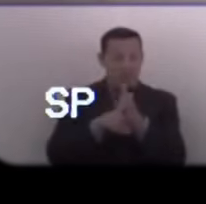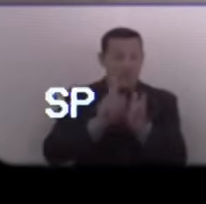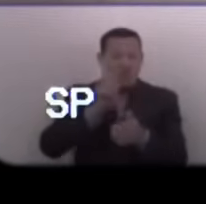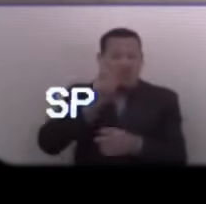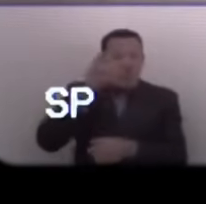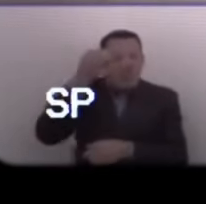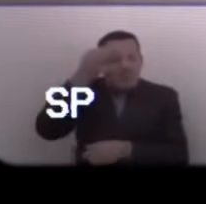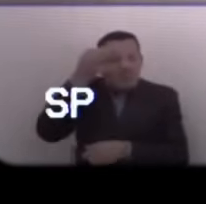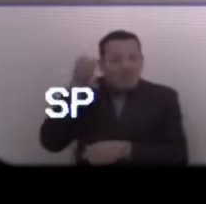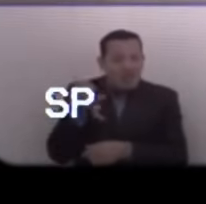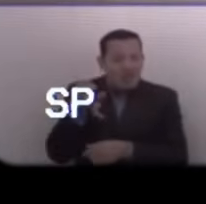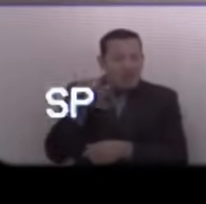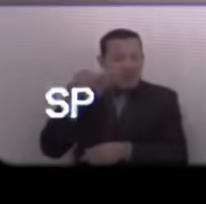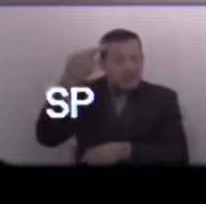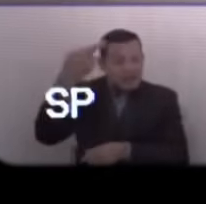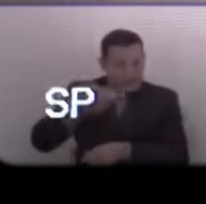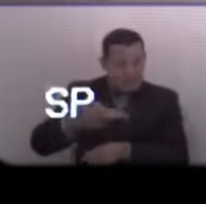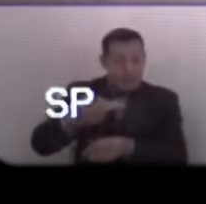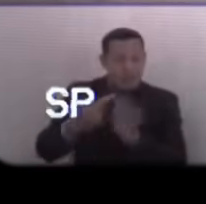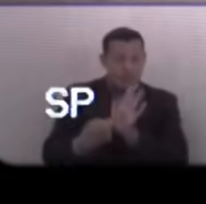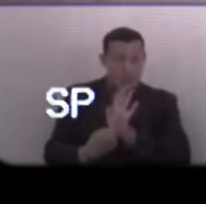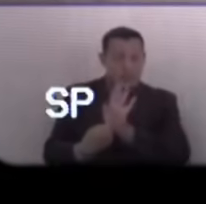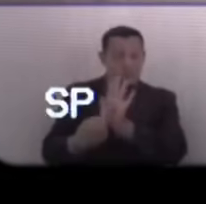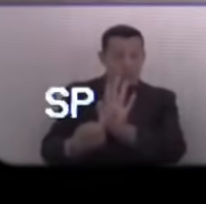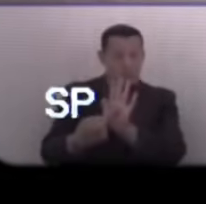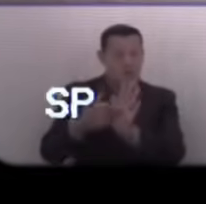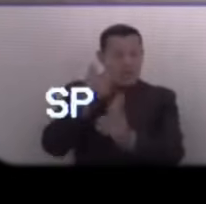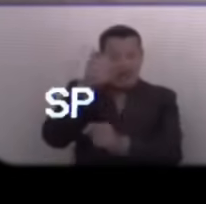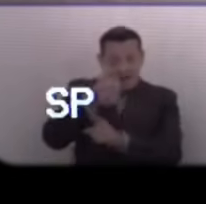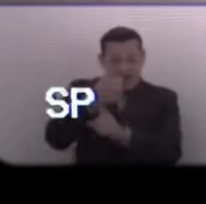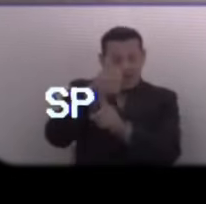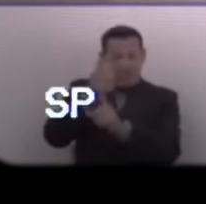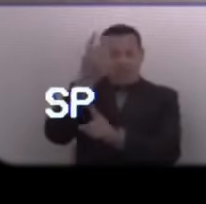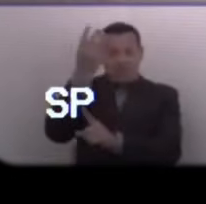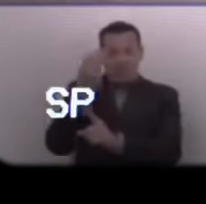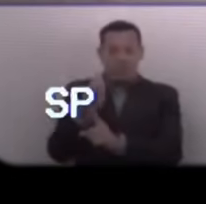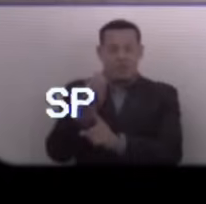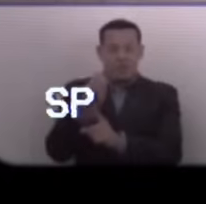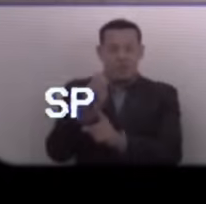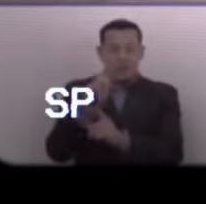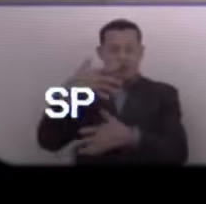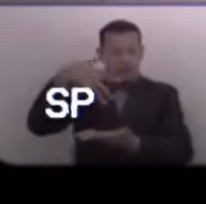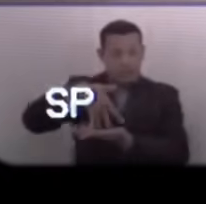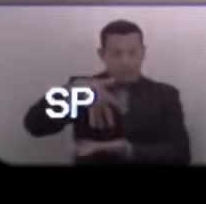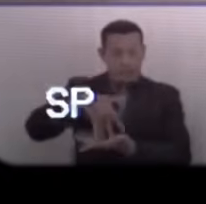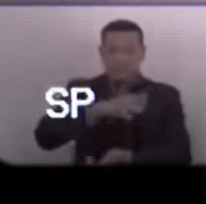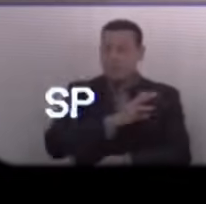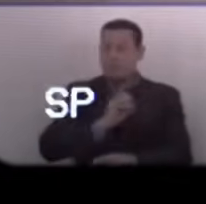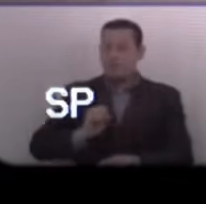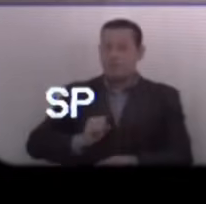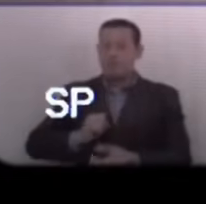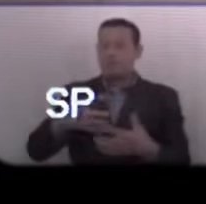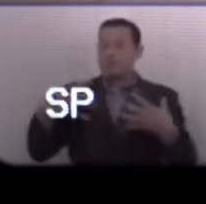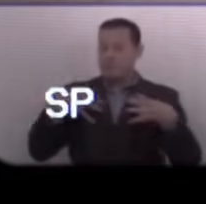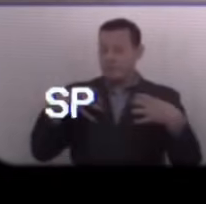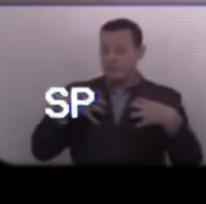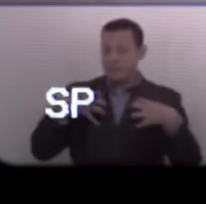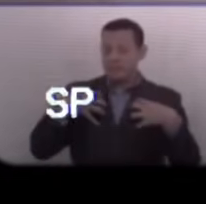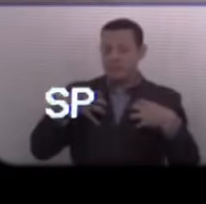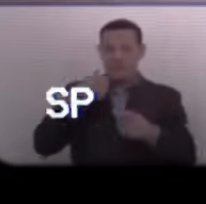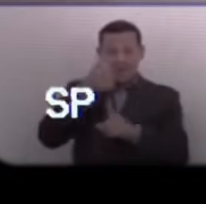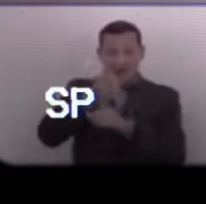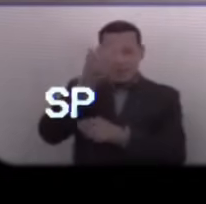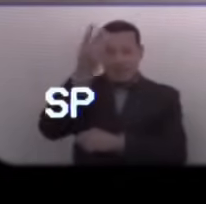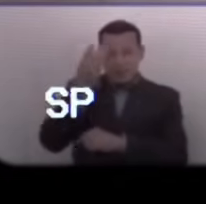creer lo que la realidad le demuestra con el día a día y lo que la población salvadoreña vive con el día a